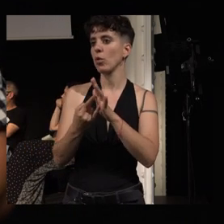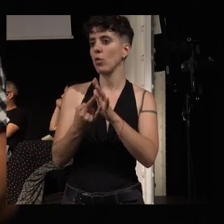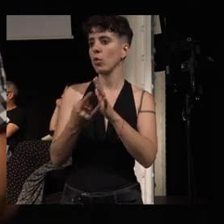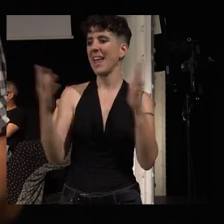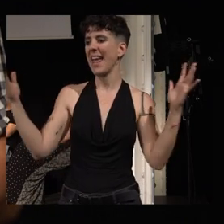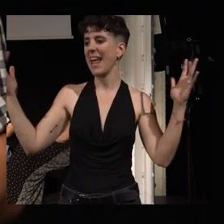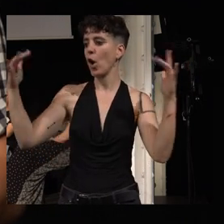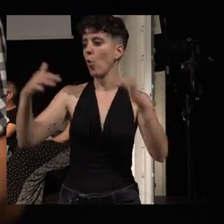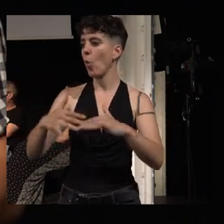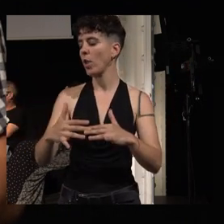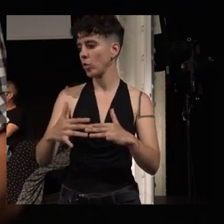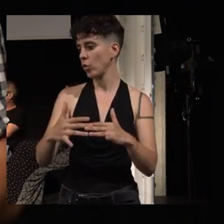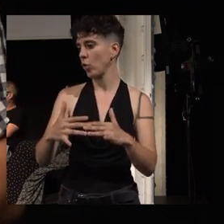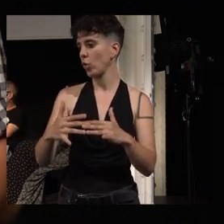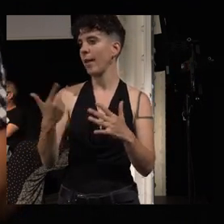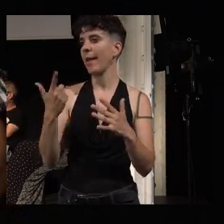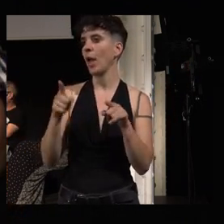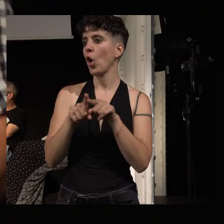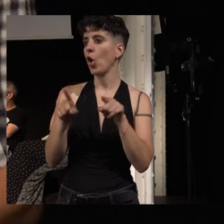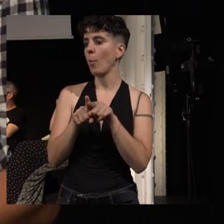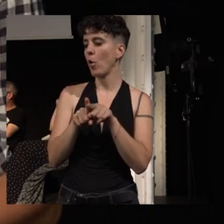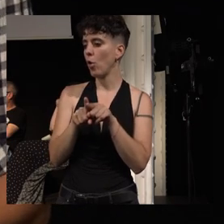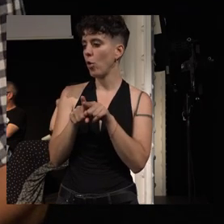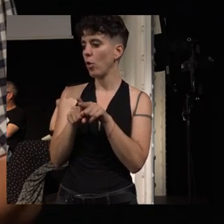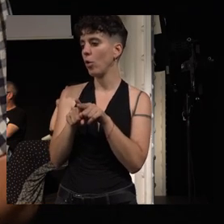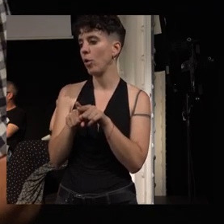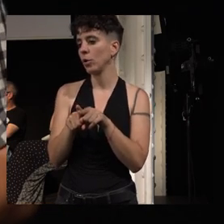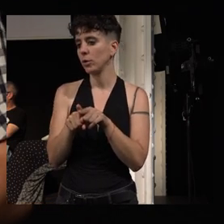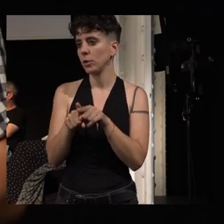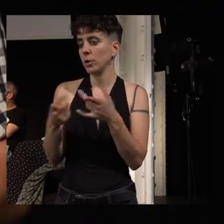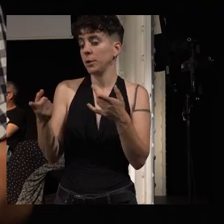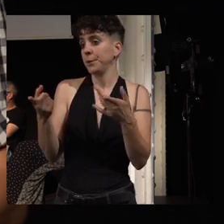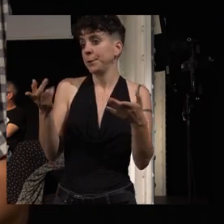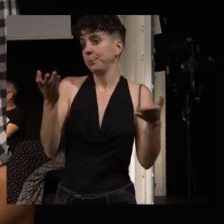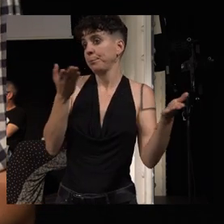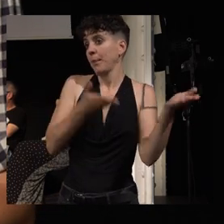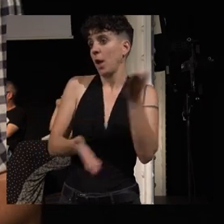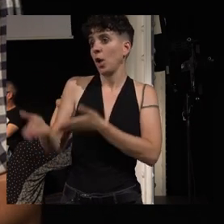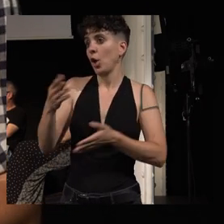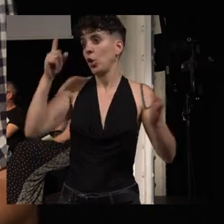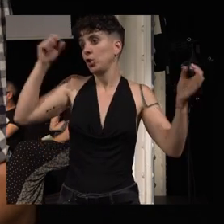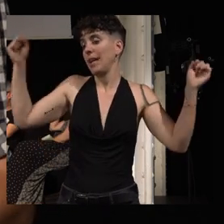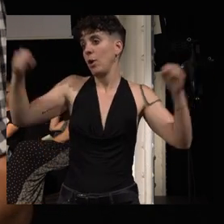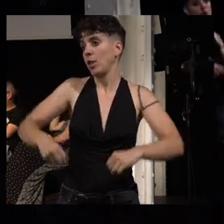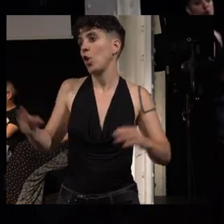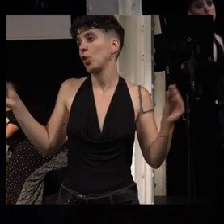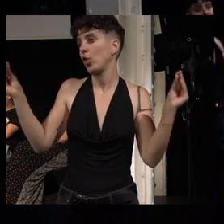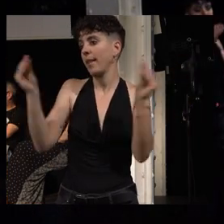encuentro de conciliación, ¿no? Me consta que no es el interés, ¿no?